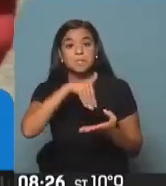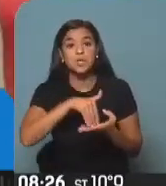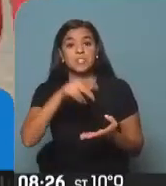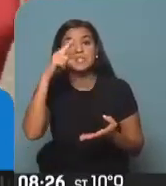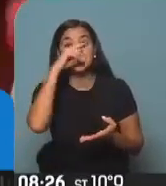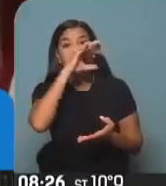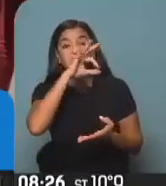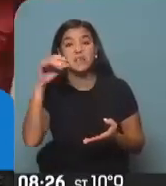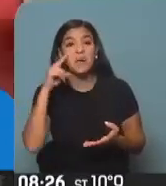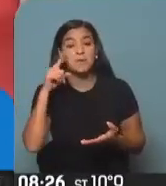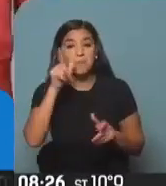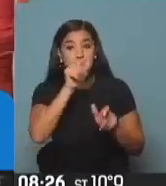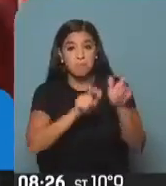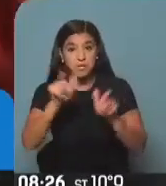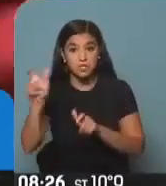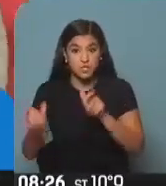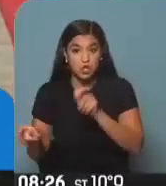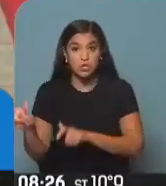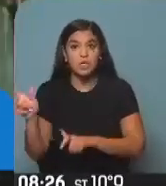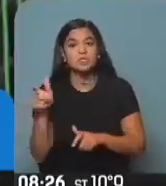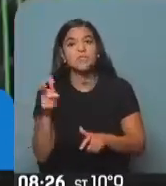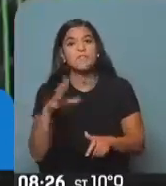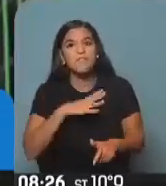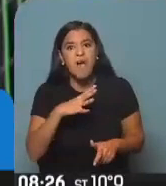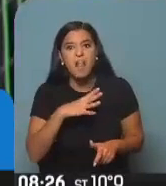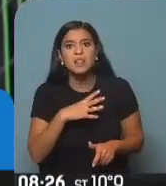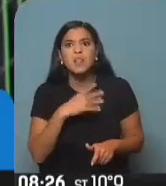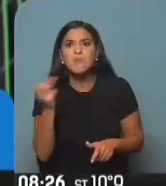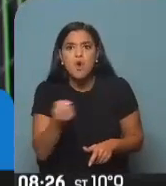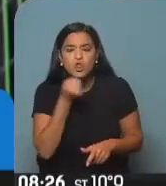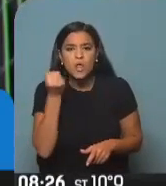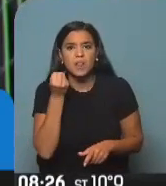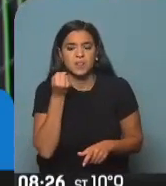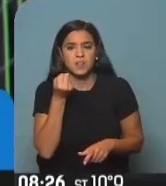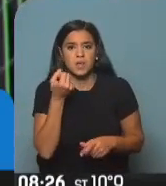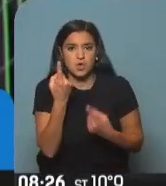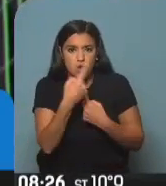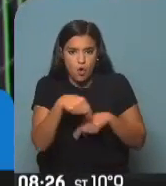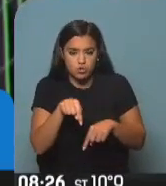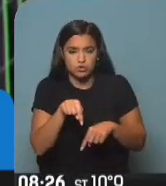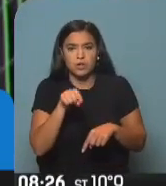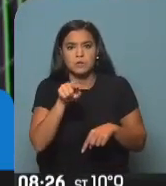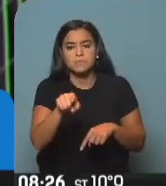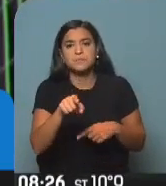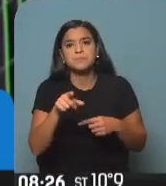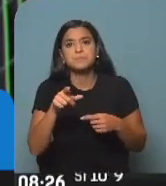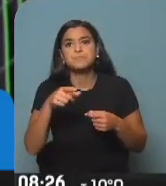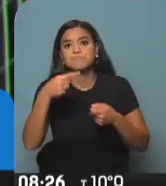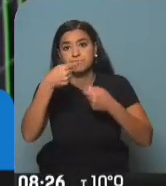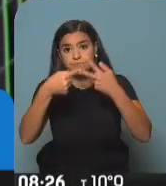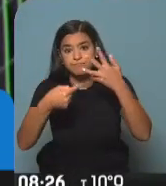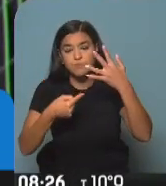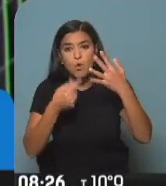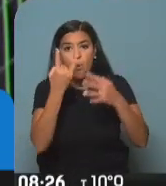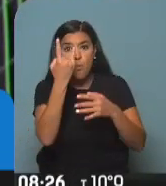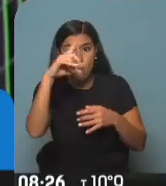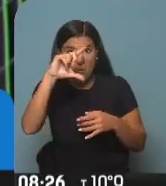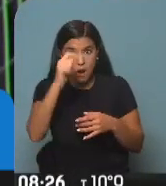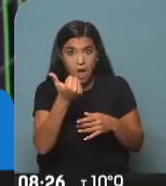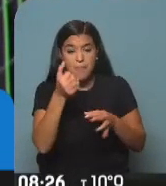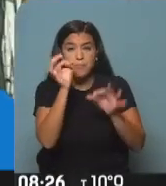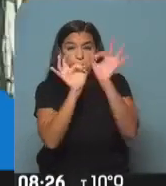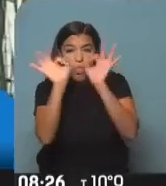12.700.000 personas con carencias importantes para su vida. Lo concreto que el enfoque multidimensional de la UCA, que realiza una